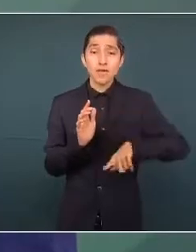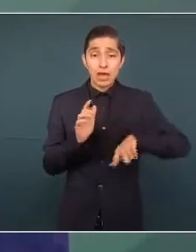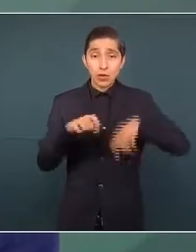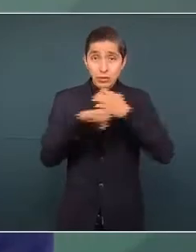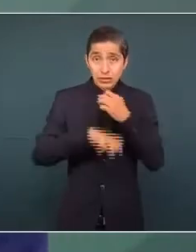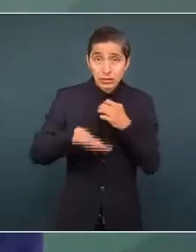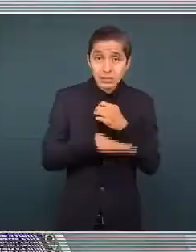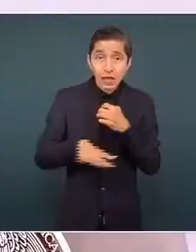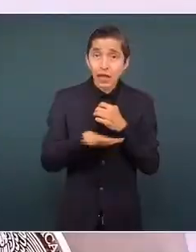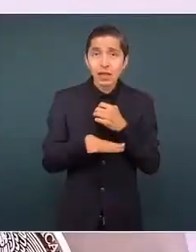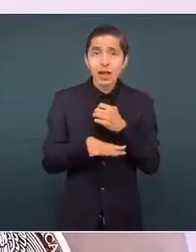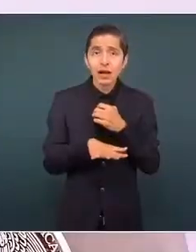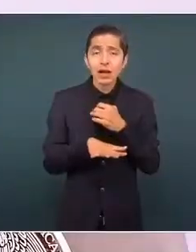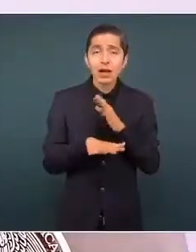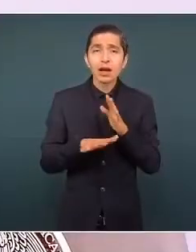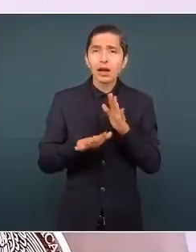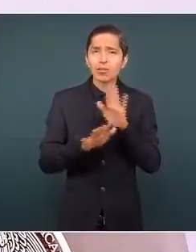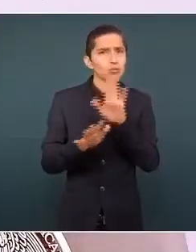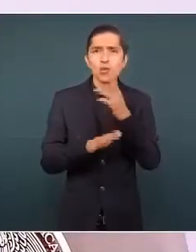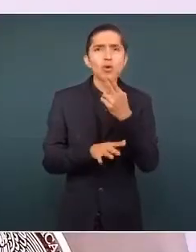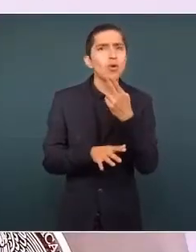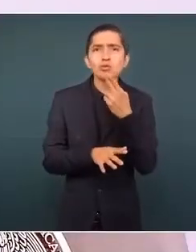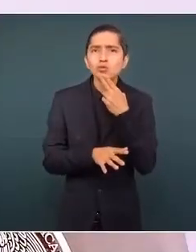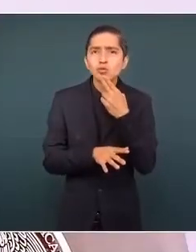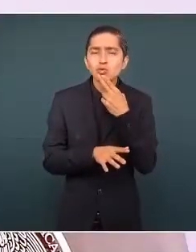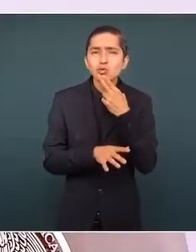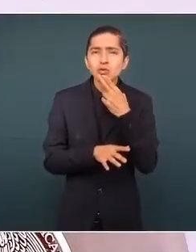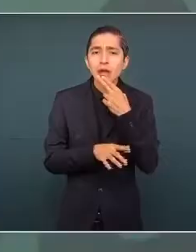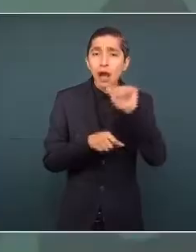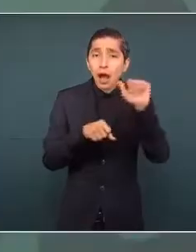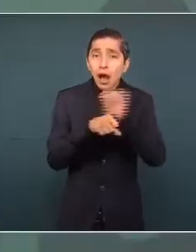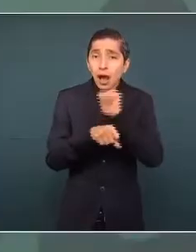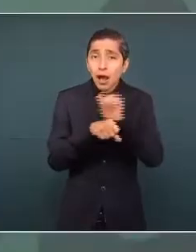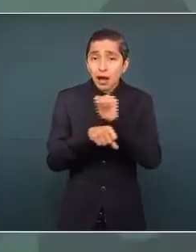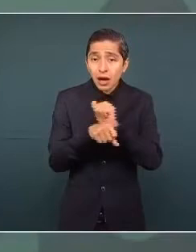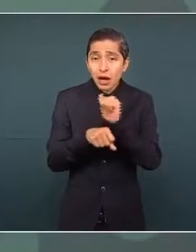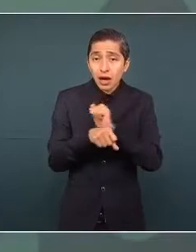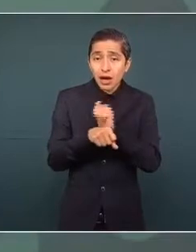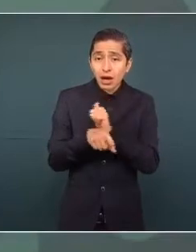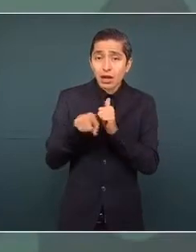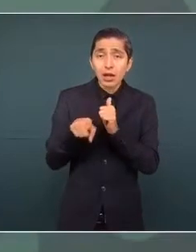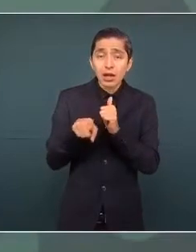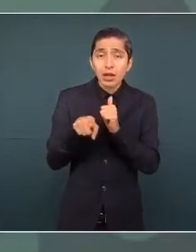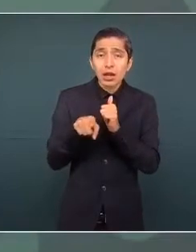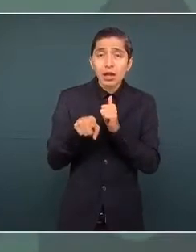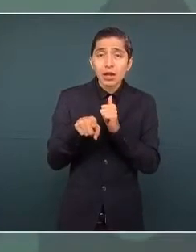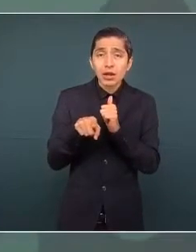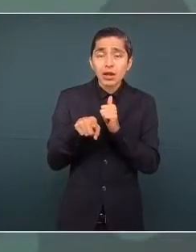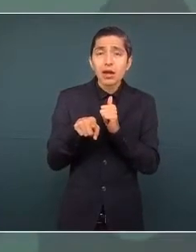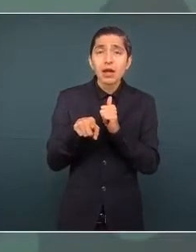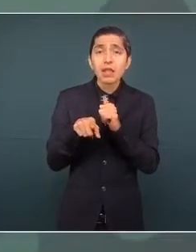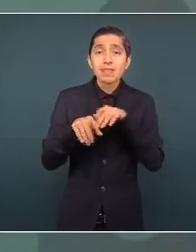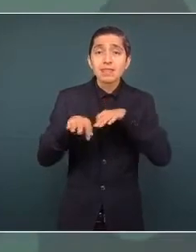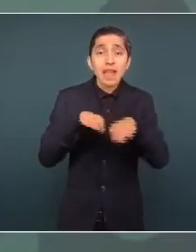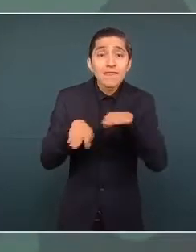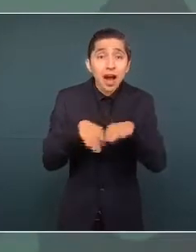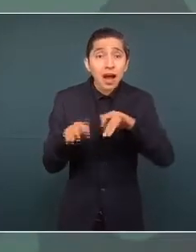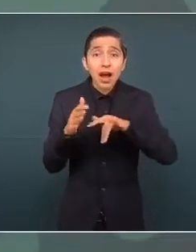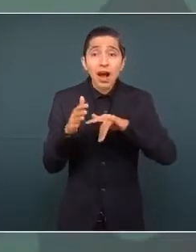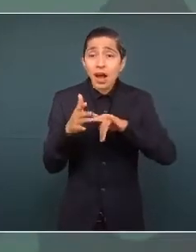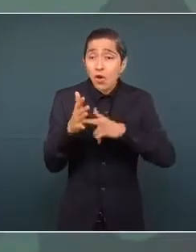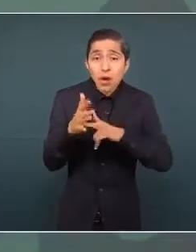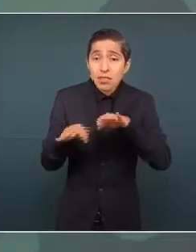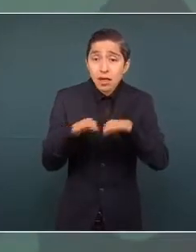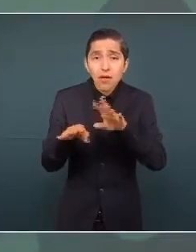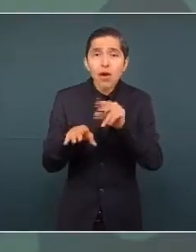Estado no usan vehículos en horarios que no sean de trabajo, si es el caso.